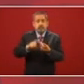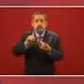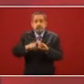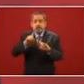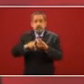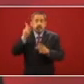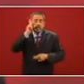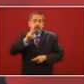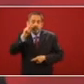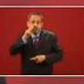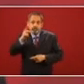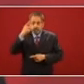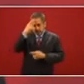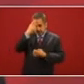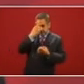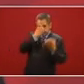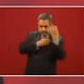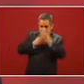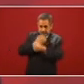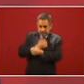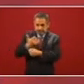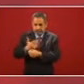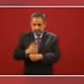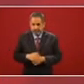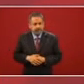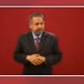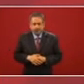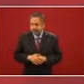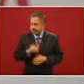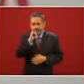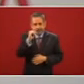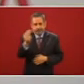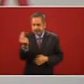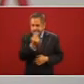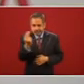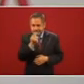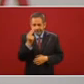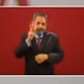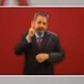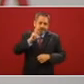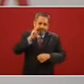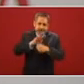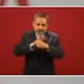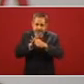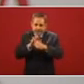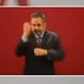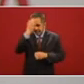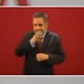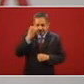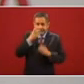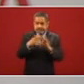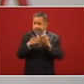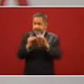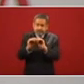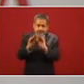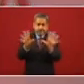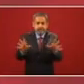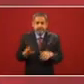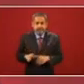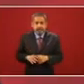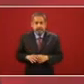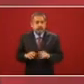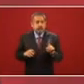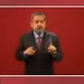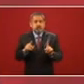prueba de coronavirus? No se necesita hacer la prueba de coronavirus, lo dejo muy claro, no porque no